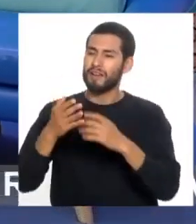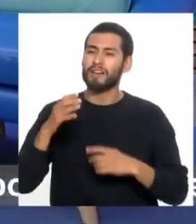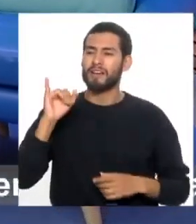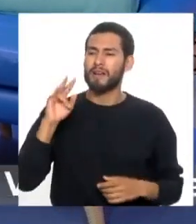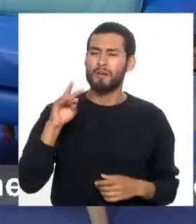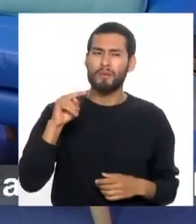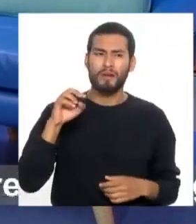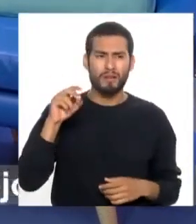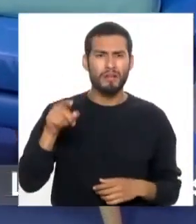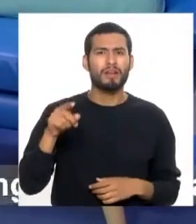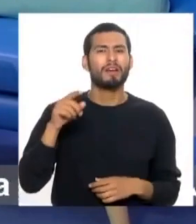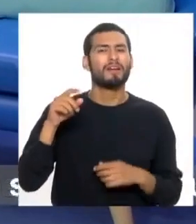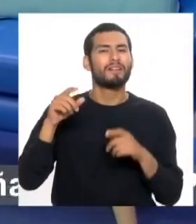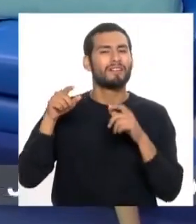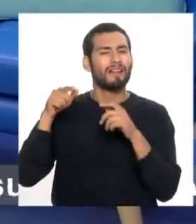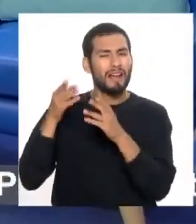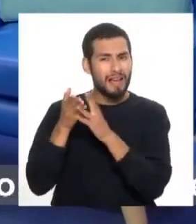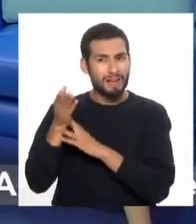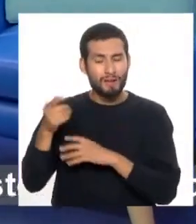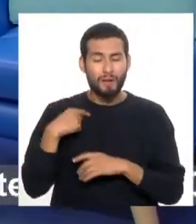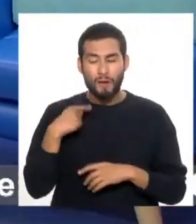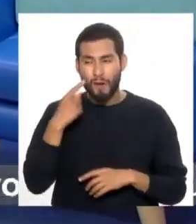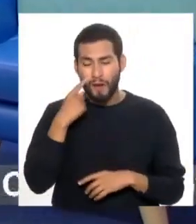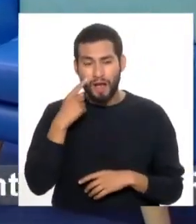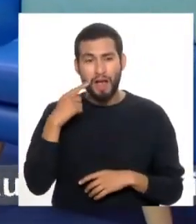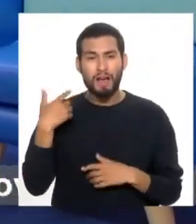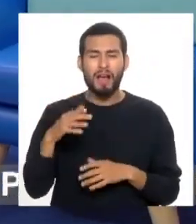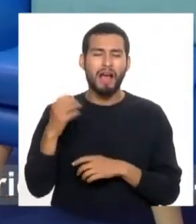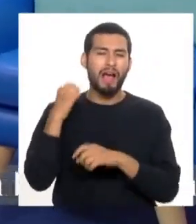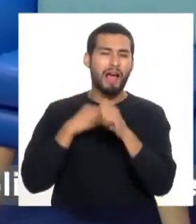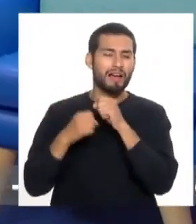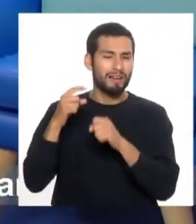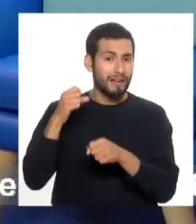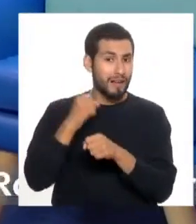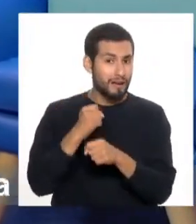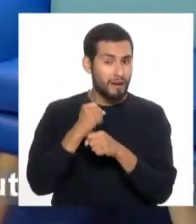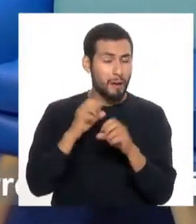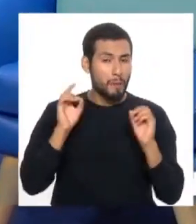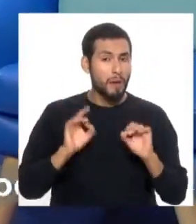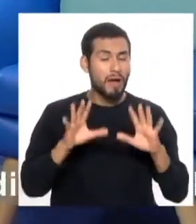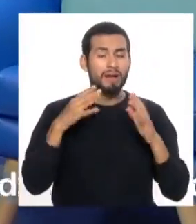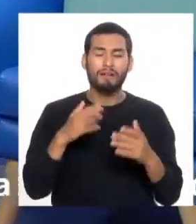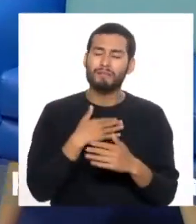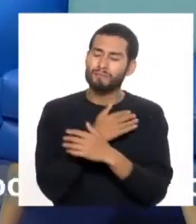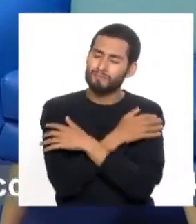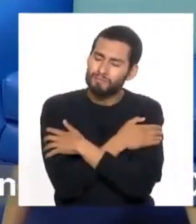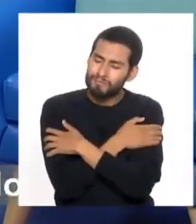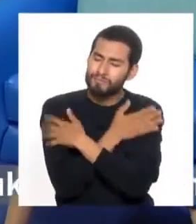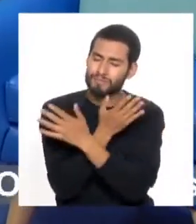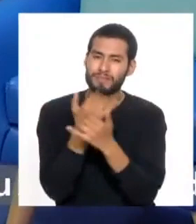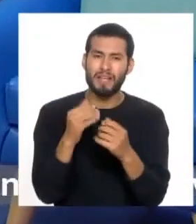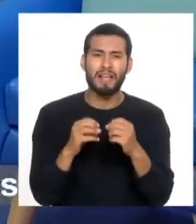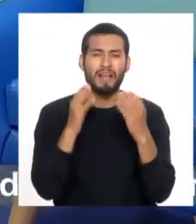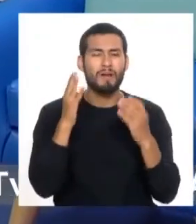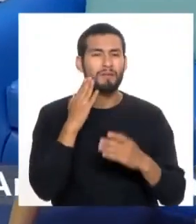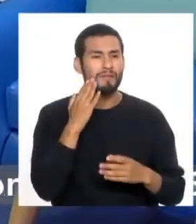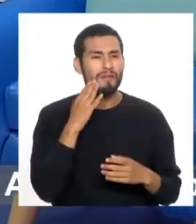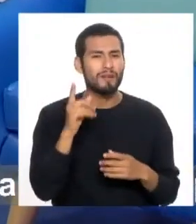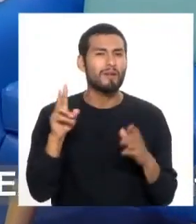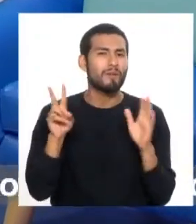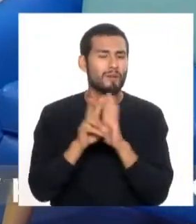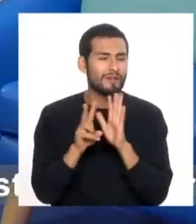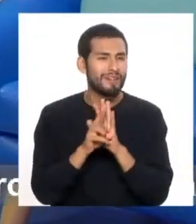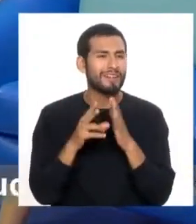Ivonne Polo de Luna, que a través de ella conocí hace muchos años la labor de magia. Y un abrazo en este Día de la Madre, esas